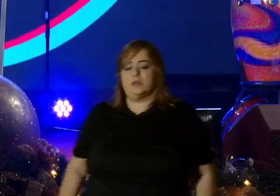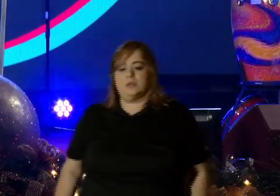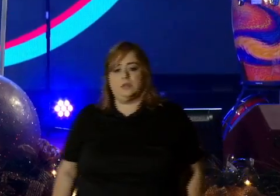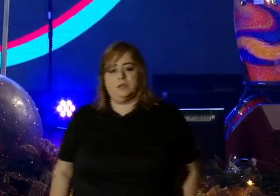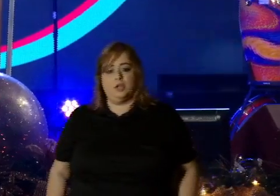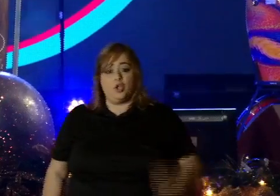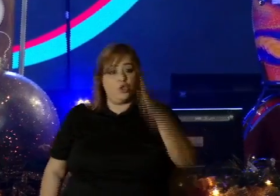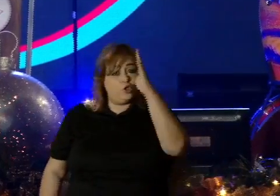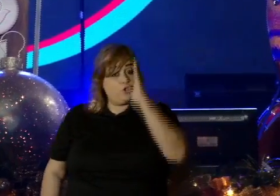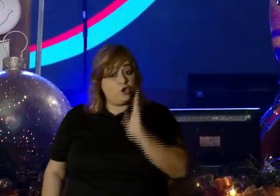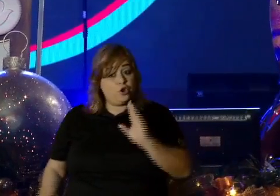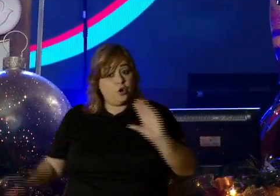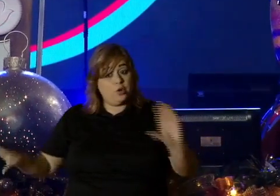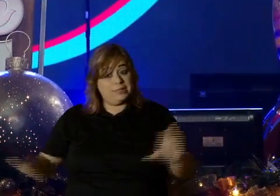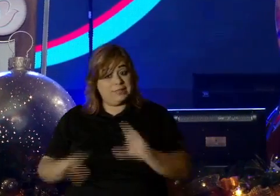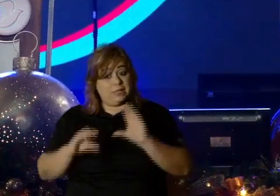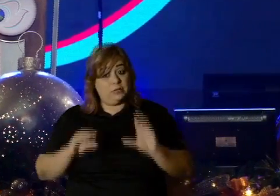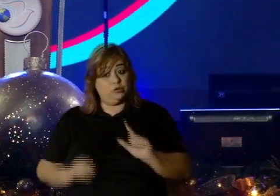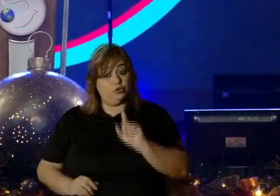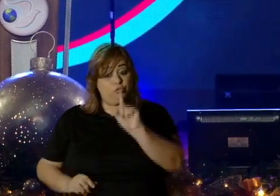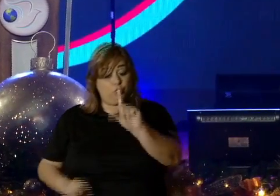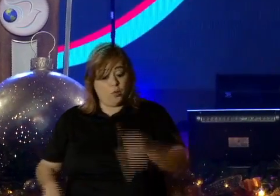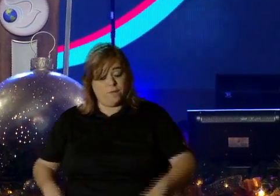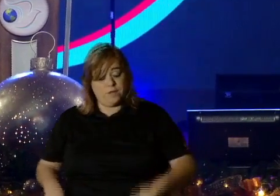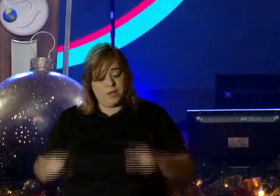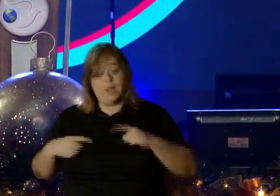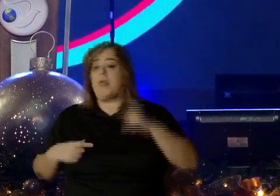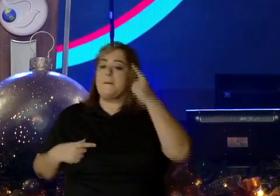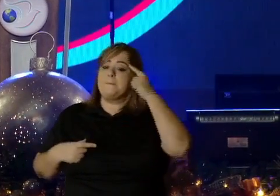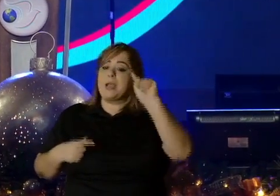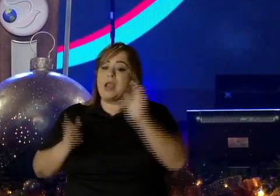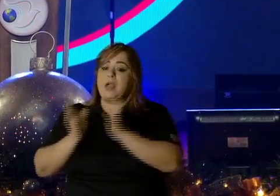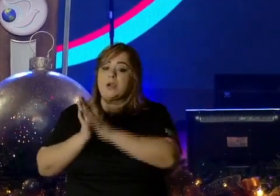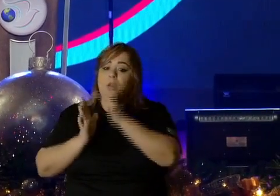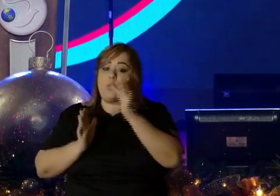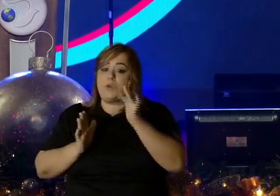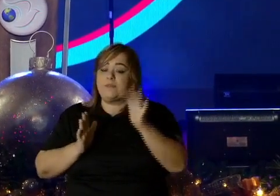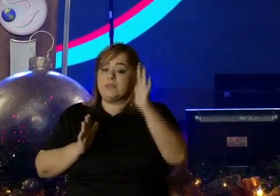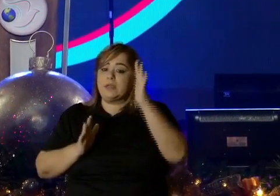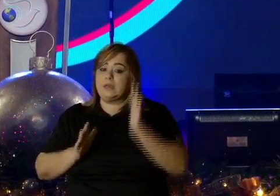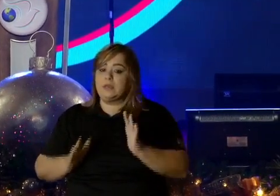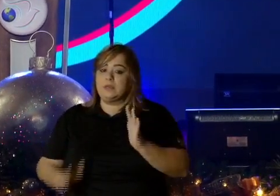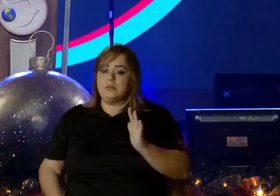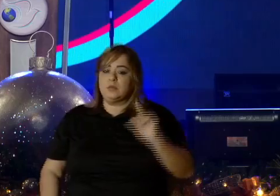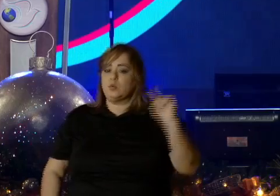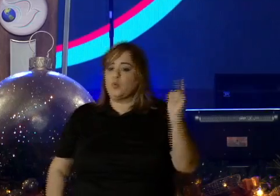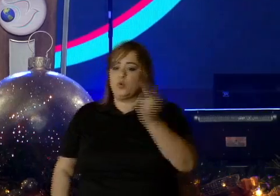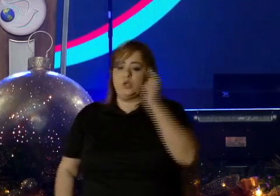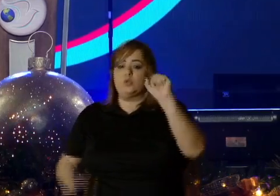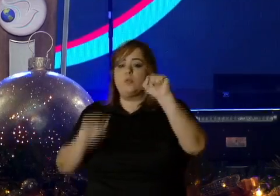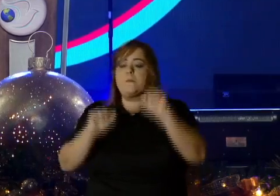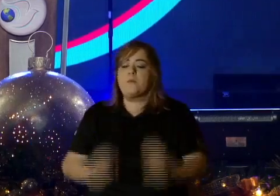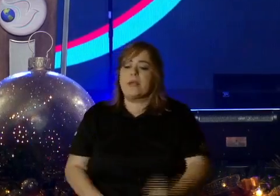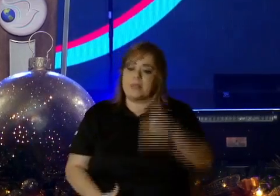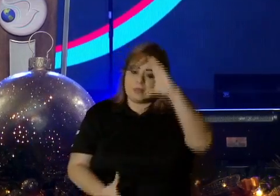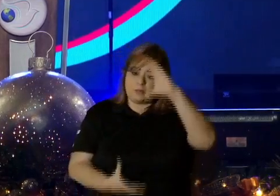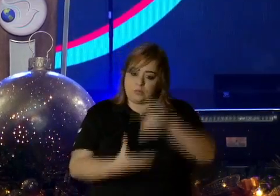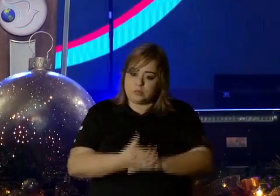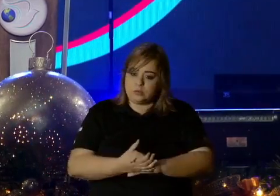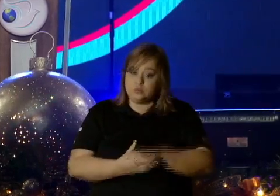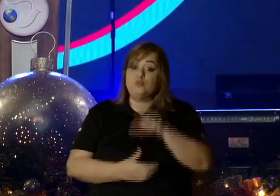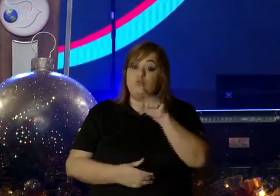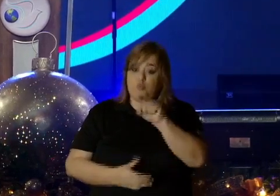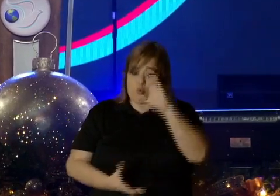está haciendo Dios en tu vida para Él glorificarse. Para Él glorificarse. Si solo tú puedes creer, para el que cree todo